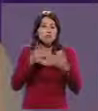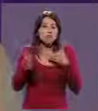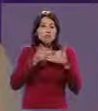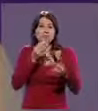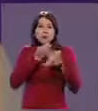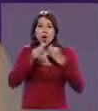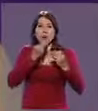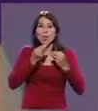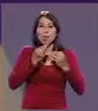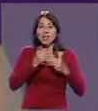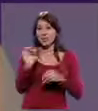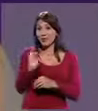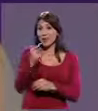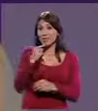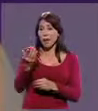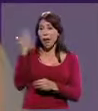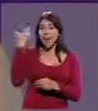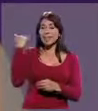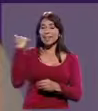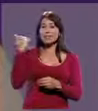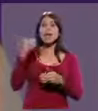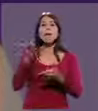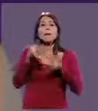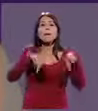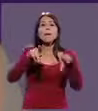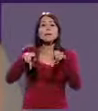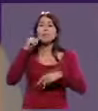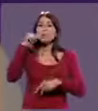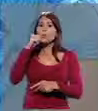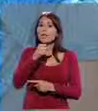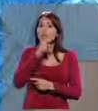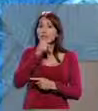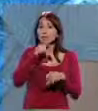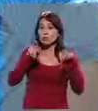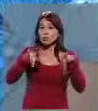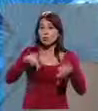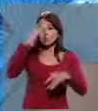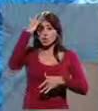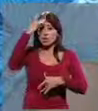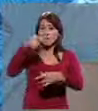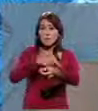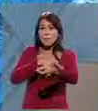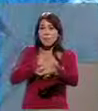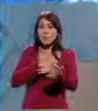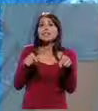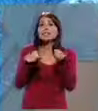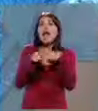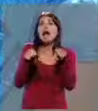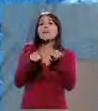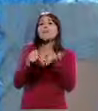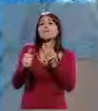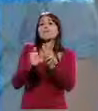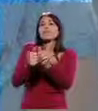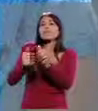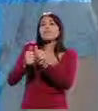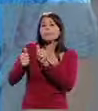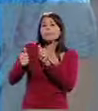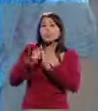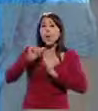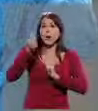también antes de iniciar es que en personas adultas mayores la diabetes también está acompañada de otras